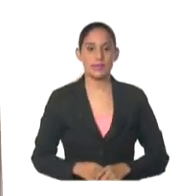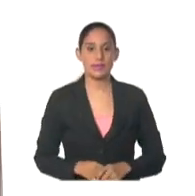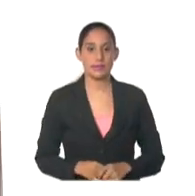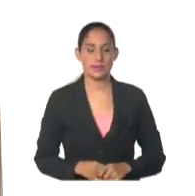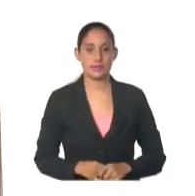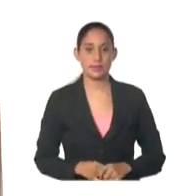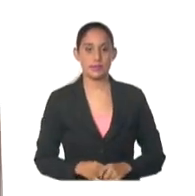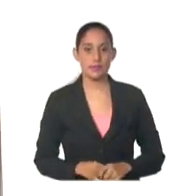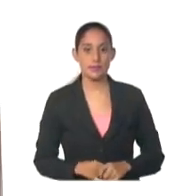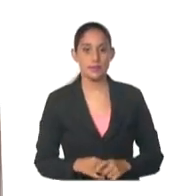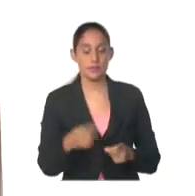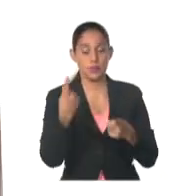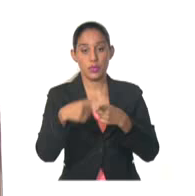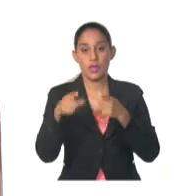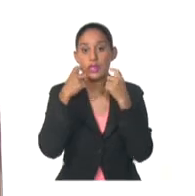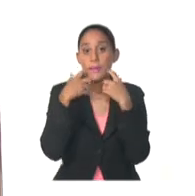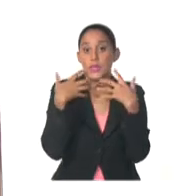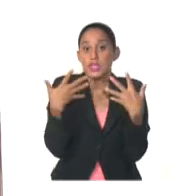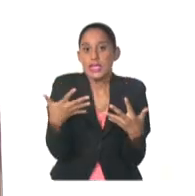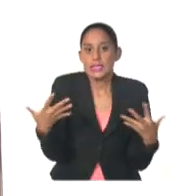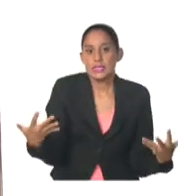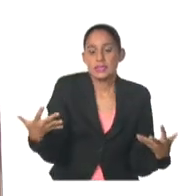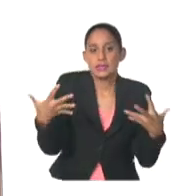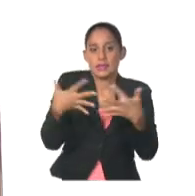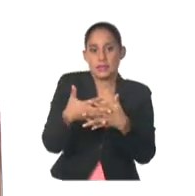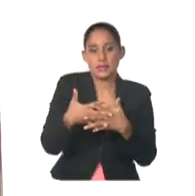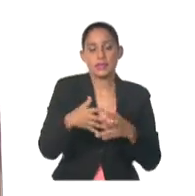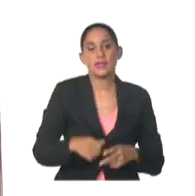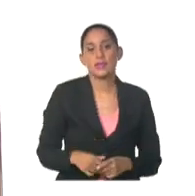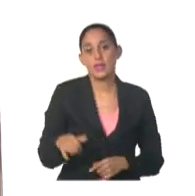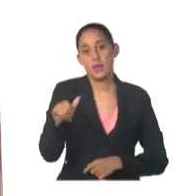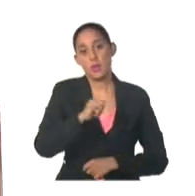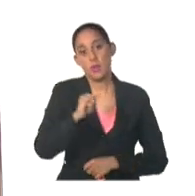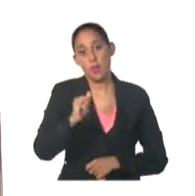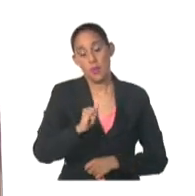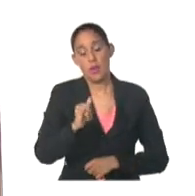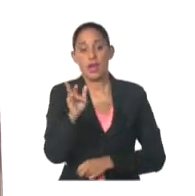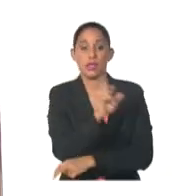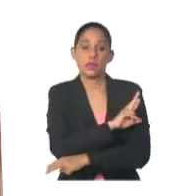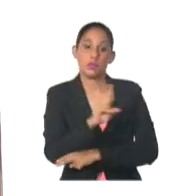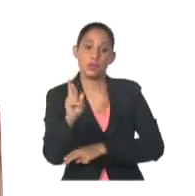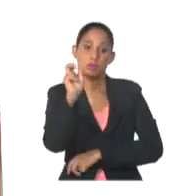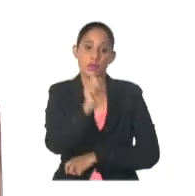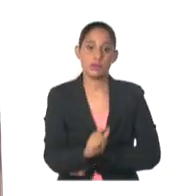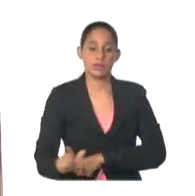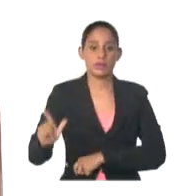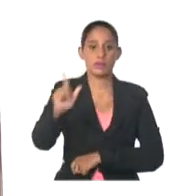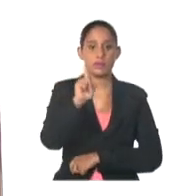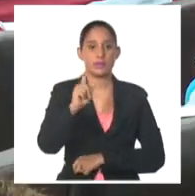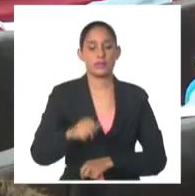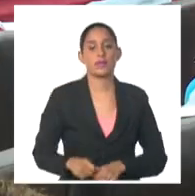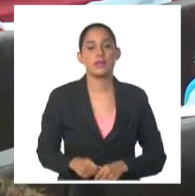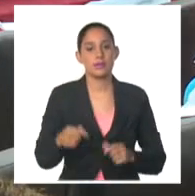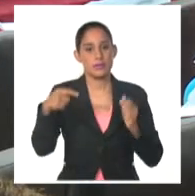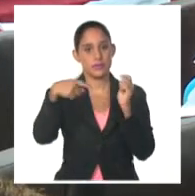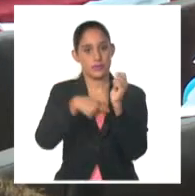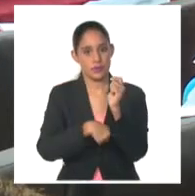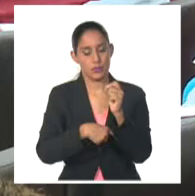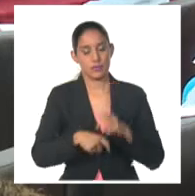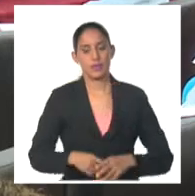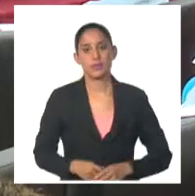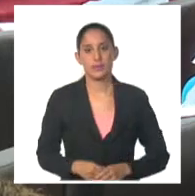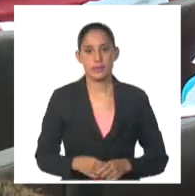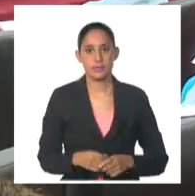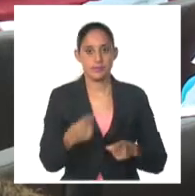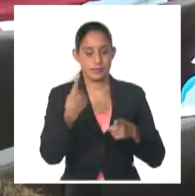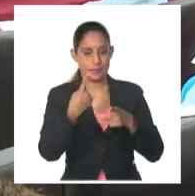países, la reforma constituye una revolución social amplia y profunda. El seminario